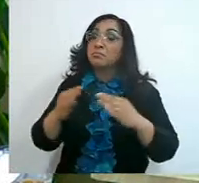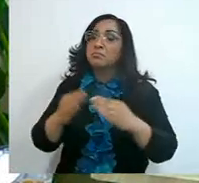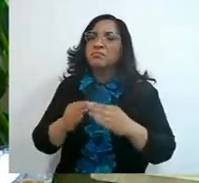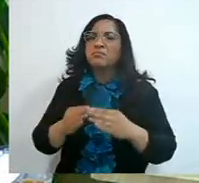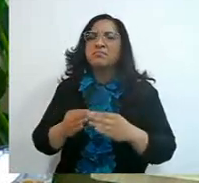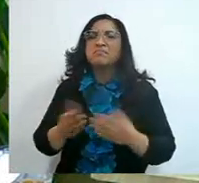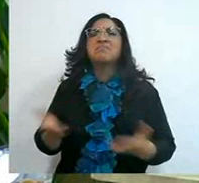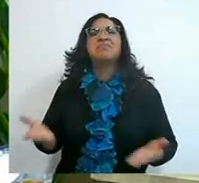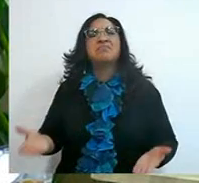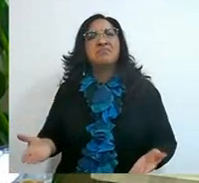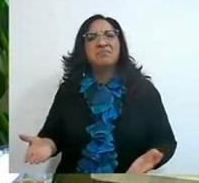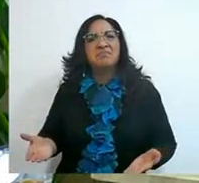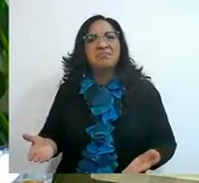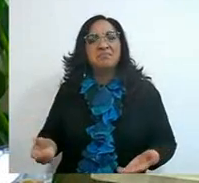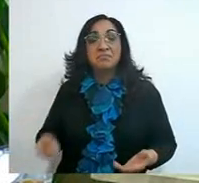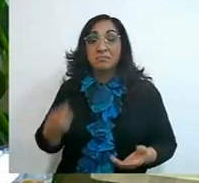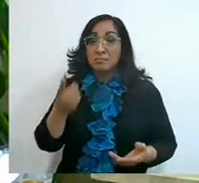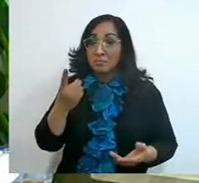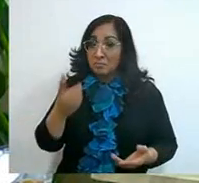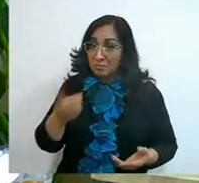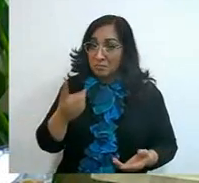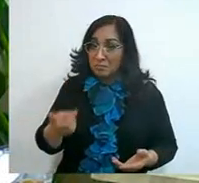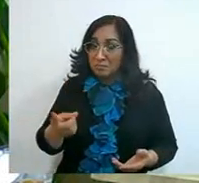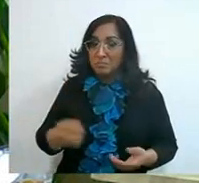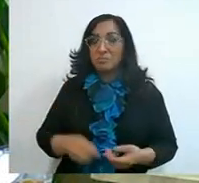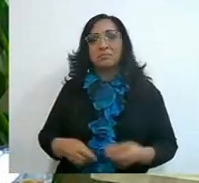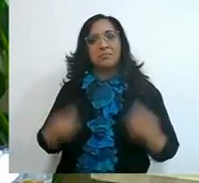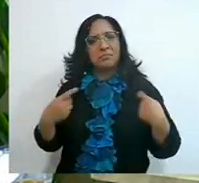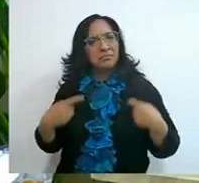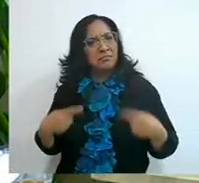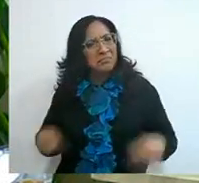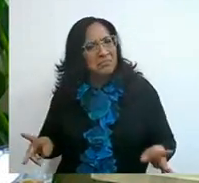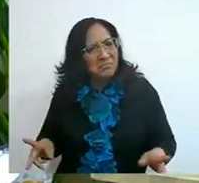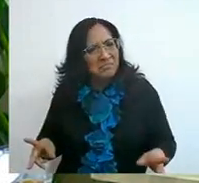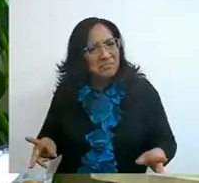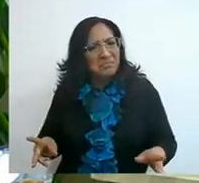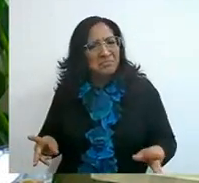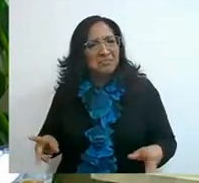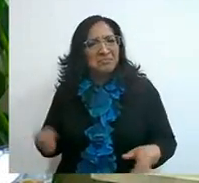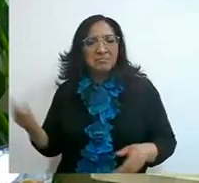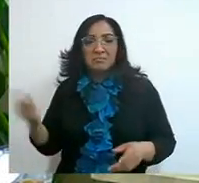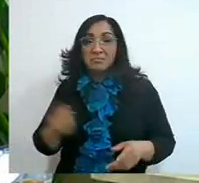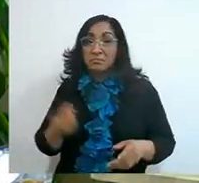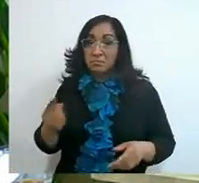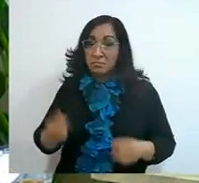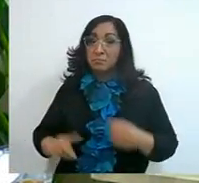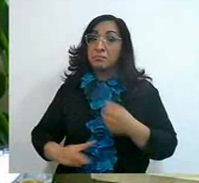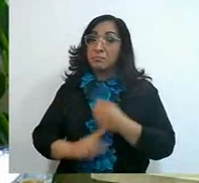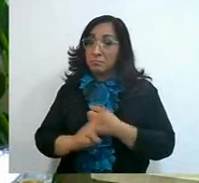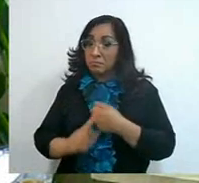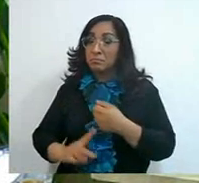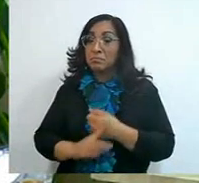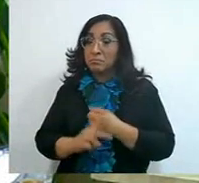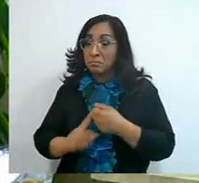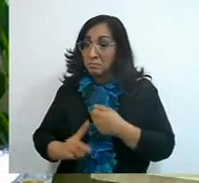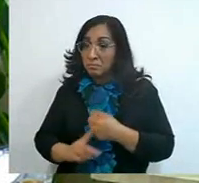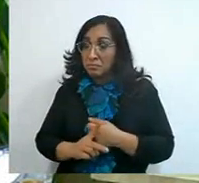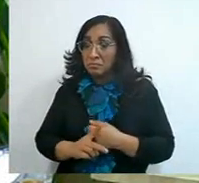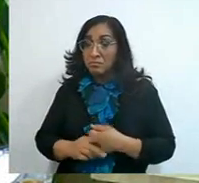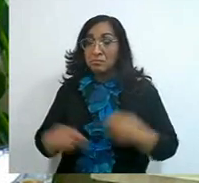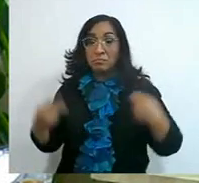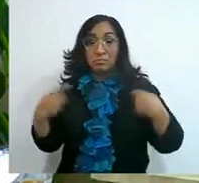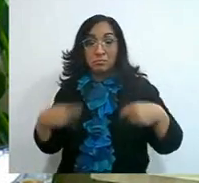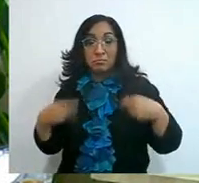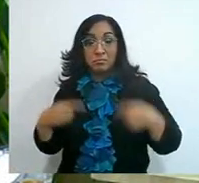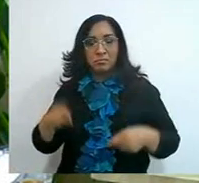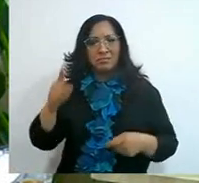medios tenía, y sacara muchas cosas personales. Imagina usted qué peligroso es que alguien tenga un expediente